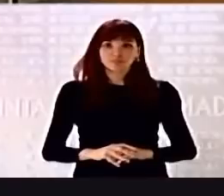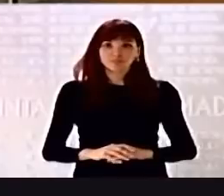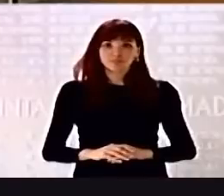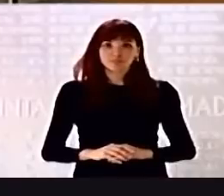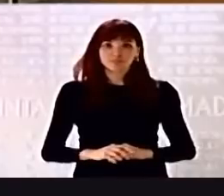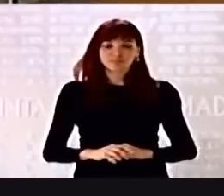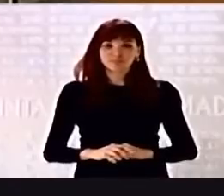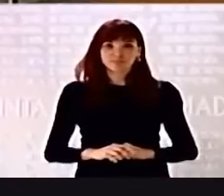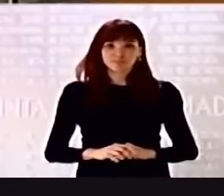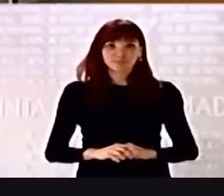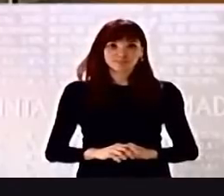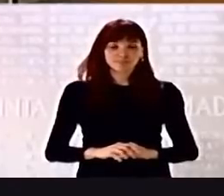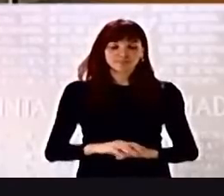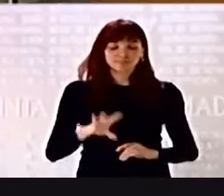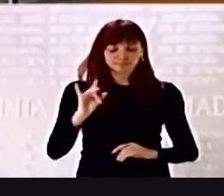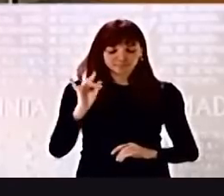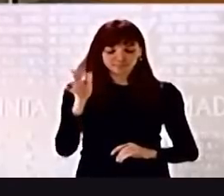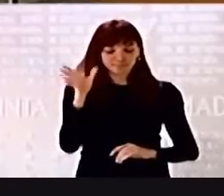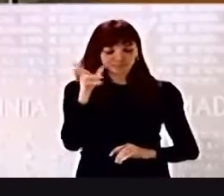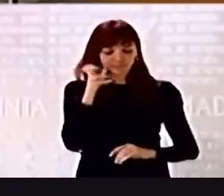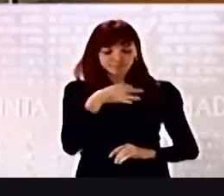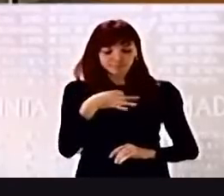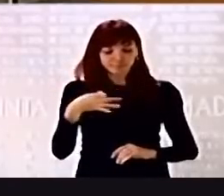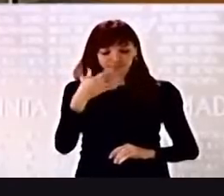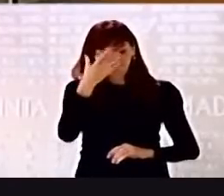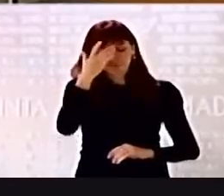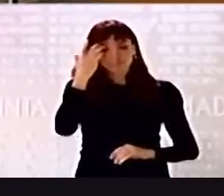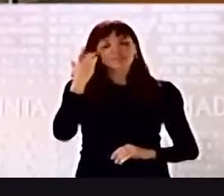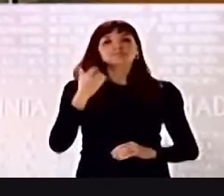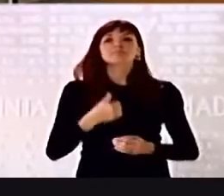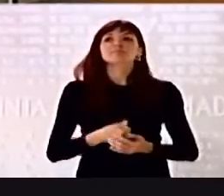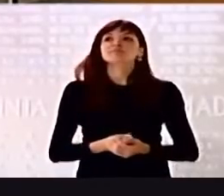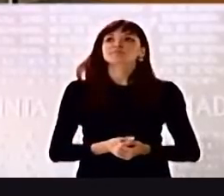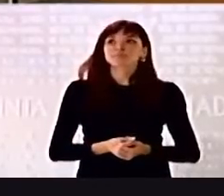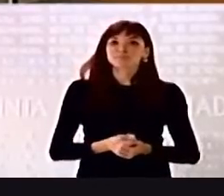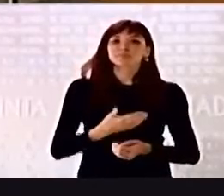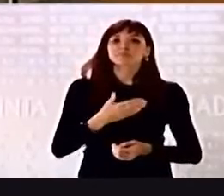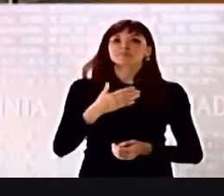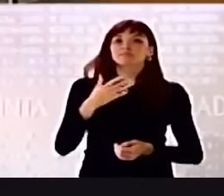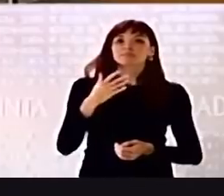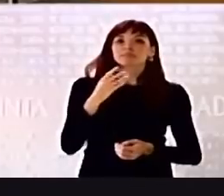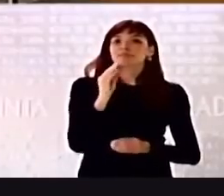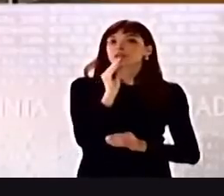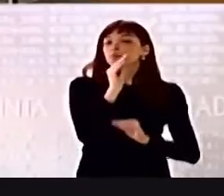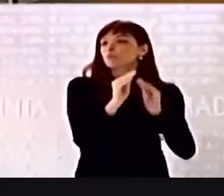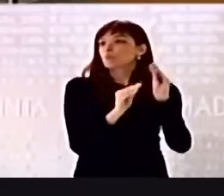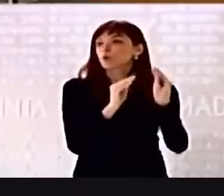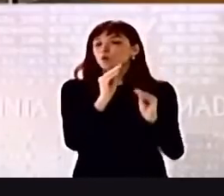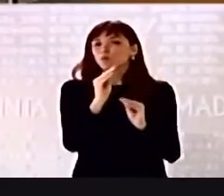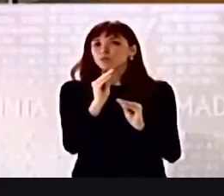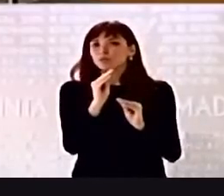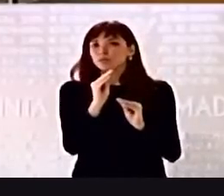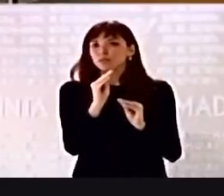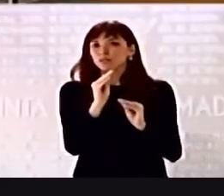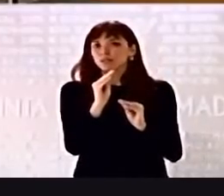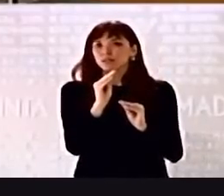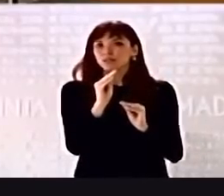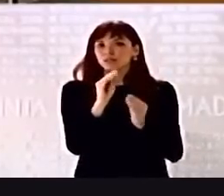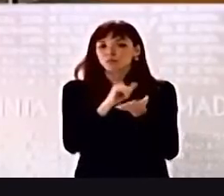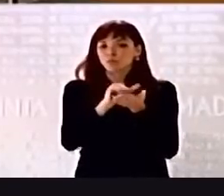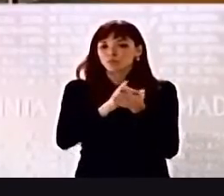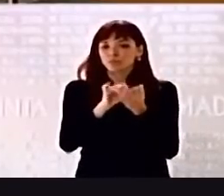¿Así? ¿Ahora sí? Ahora sí, vale, Cristina, perfectamente. Ahora sí me escucháis, vale. Sí, que digo que hago las preguntas que le había formulado a Charo, ¿verdad? Las de